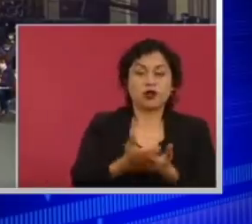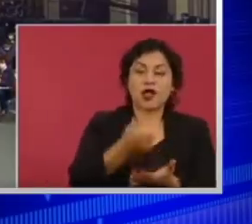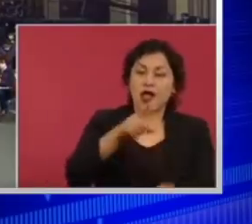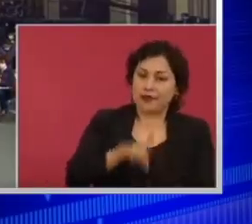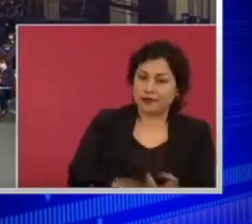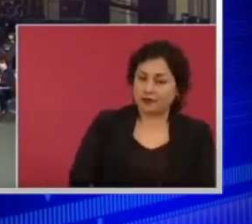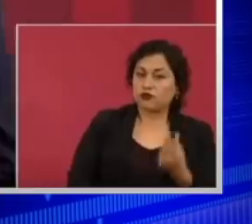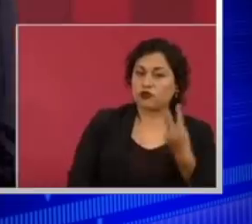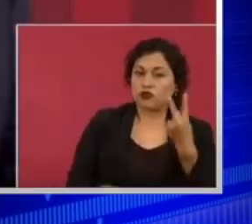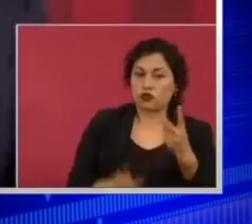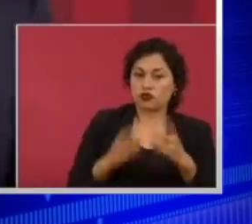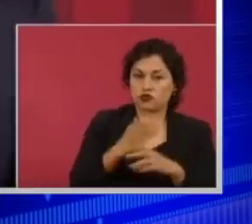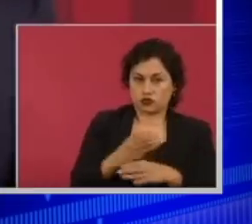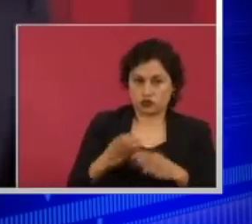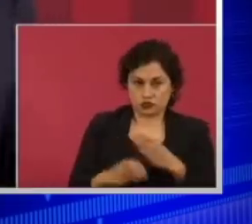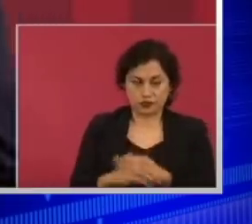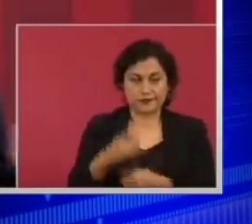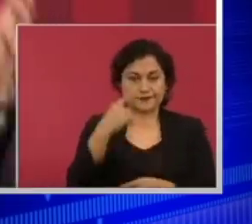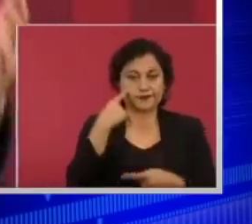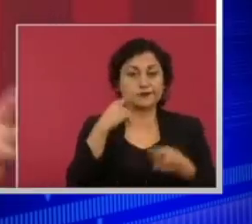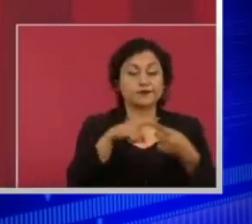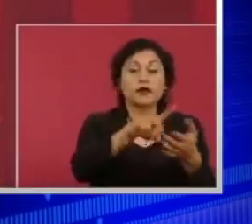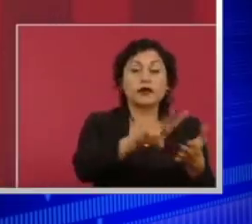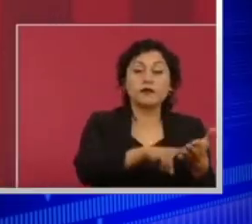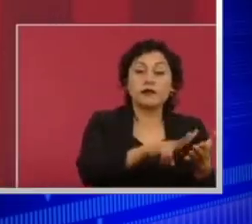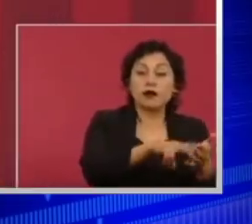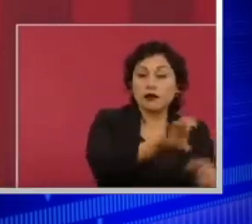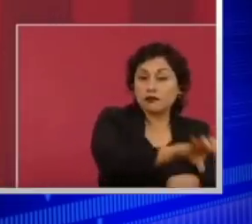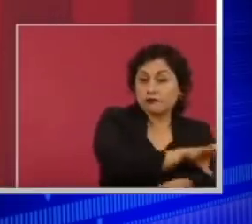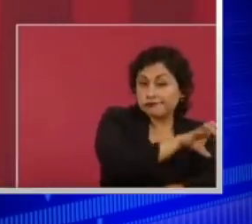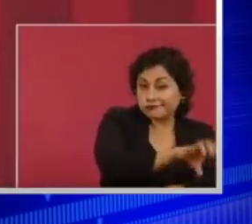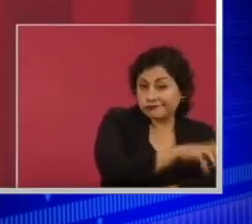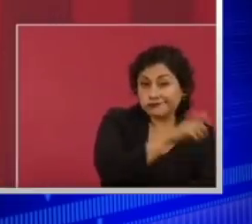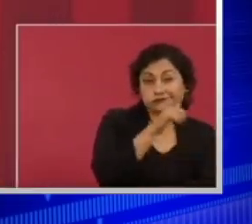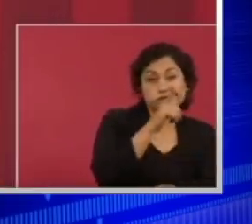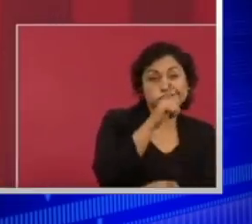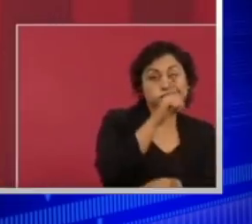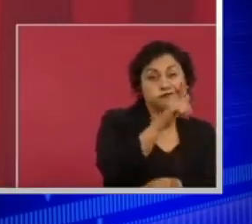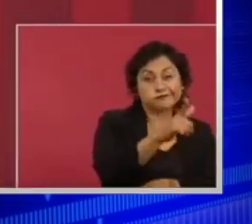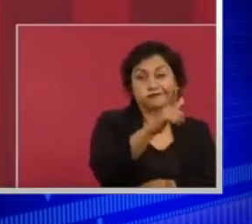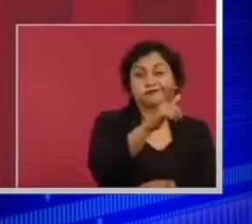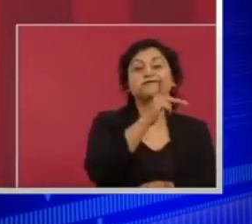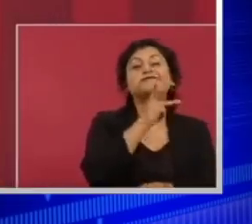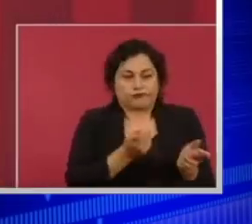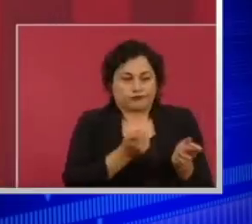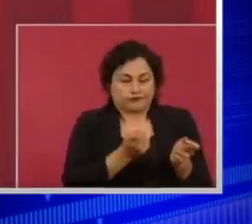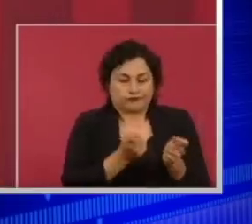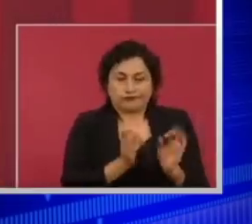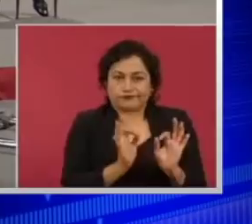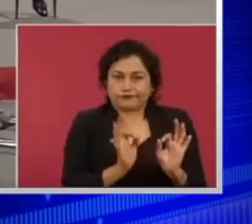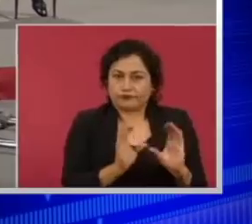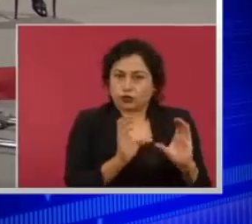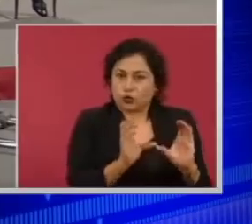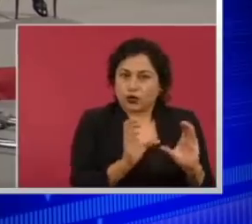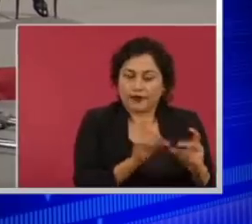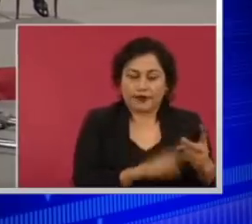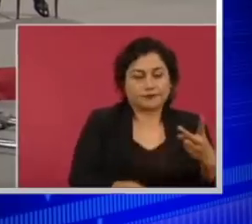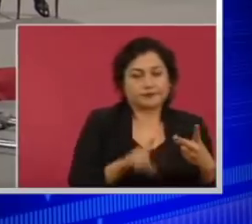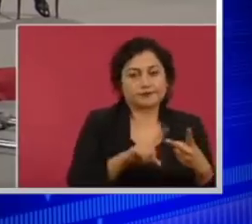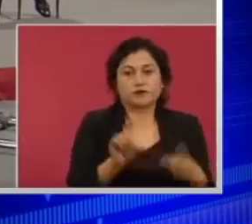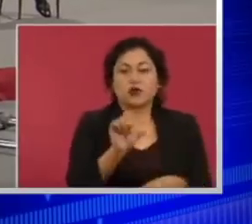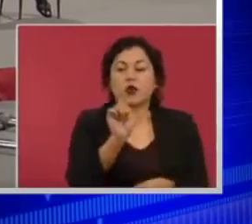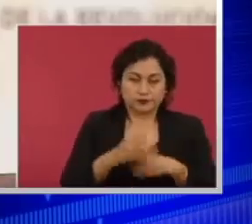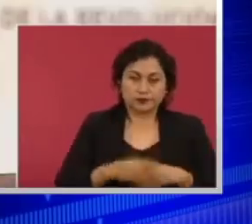el precio de energéticos que solo tenemos a decir controlado y el precio de